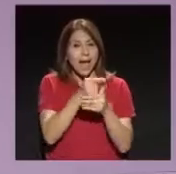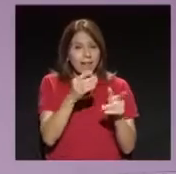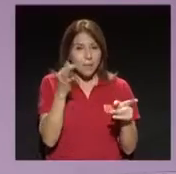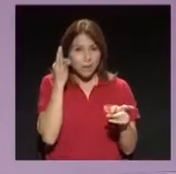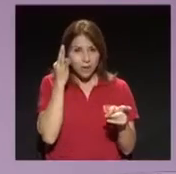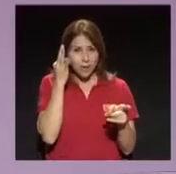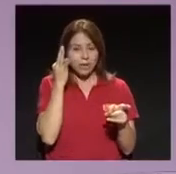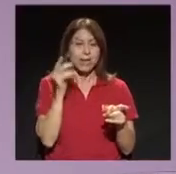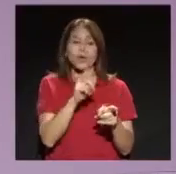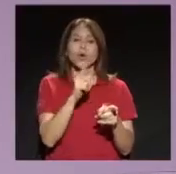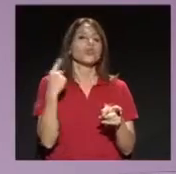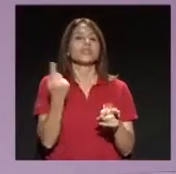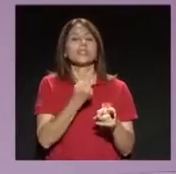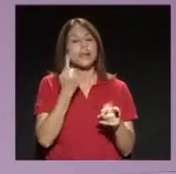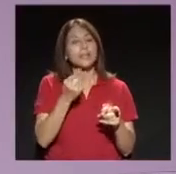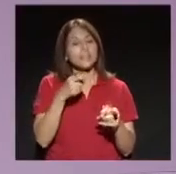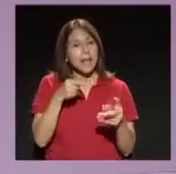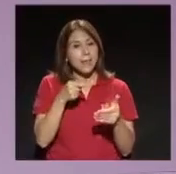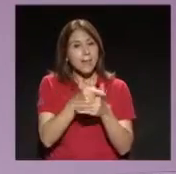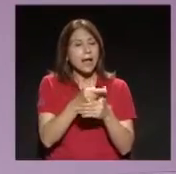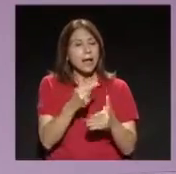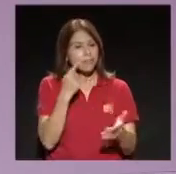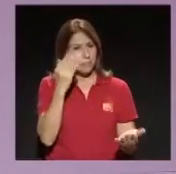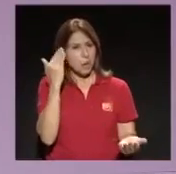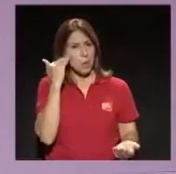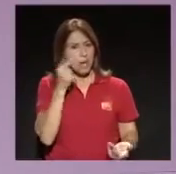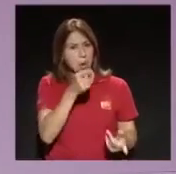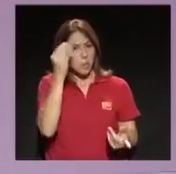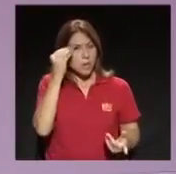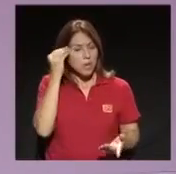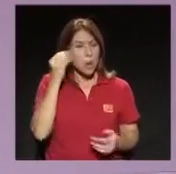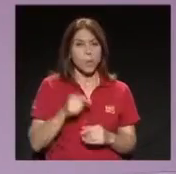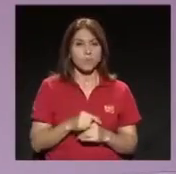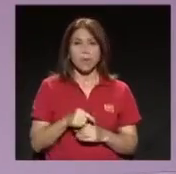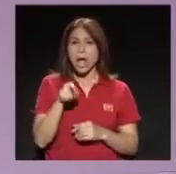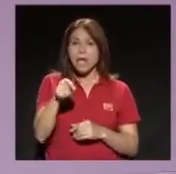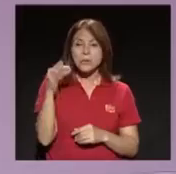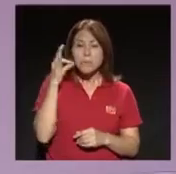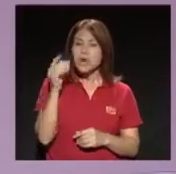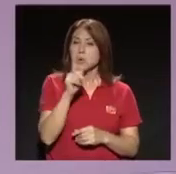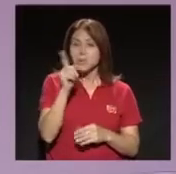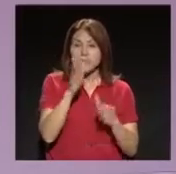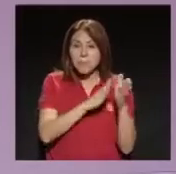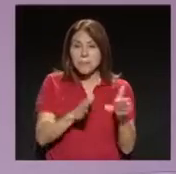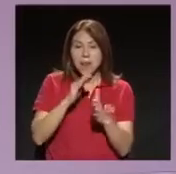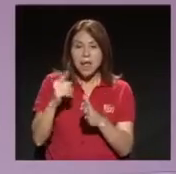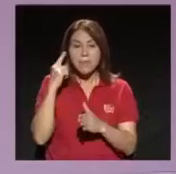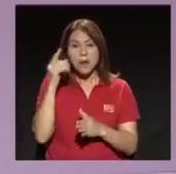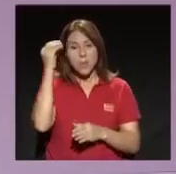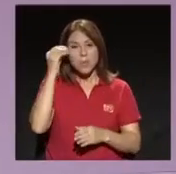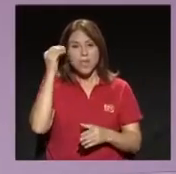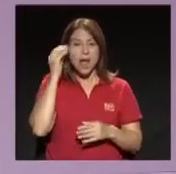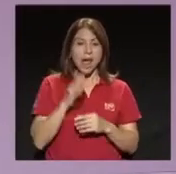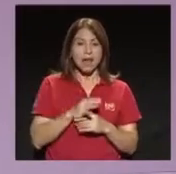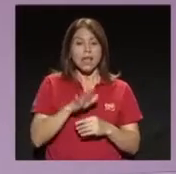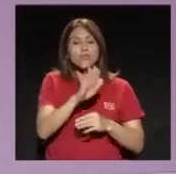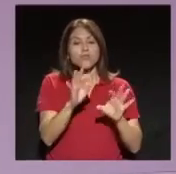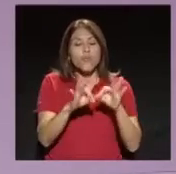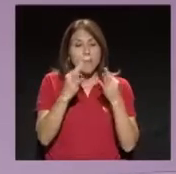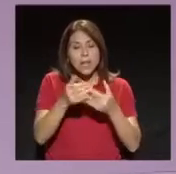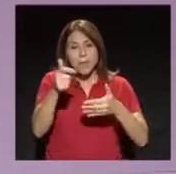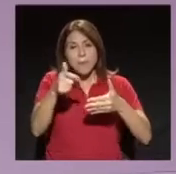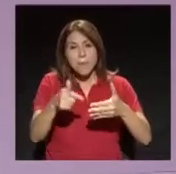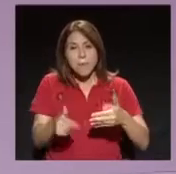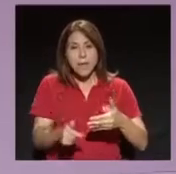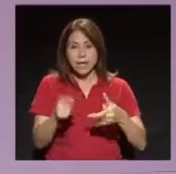bien a por qué opinó, no está preparada para opinar, su familia acá, sus hijos, ¿verdad? Entonces afecta no solamente